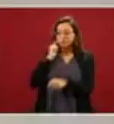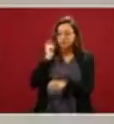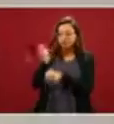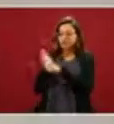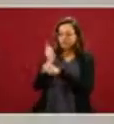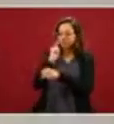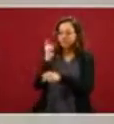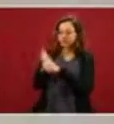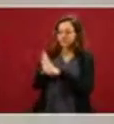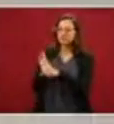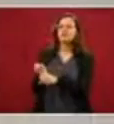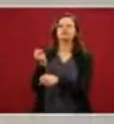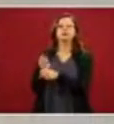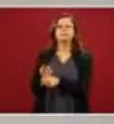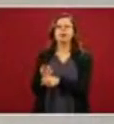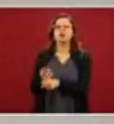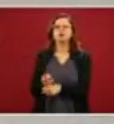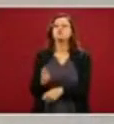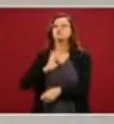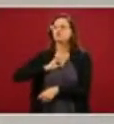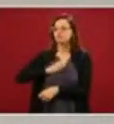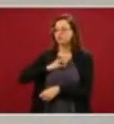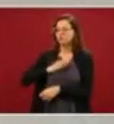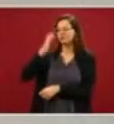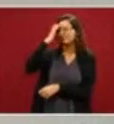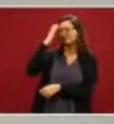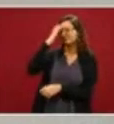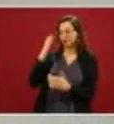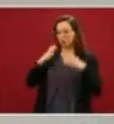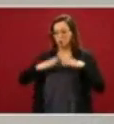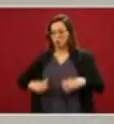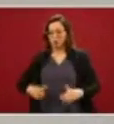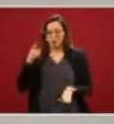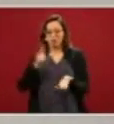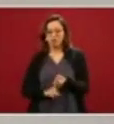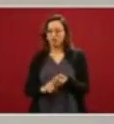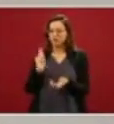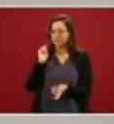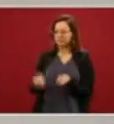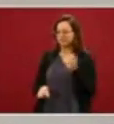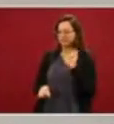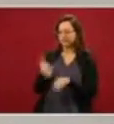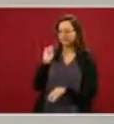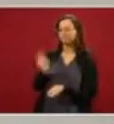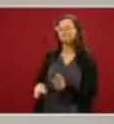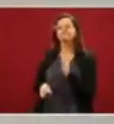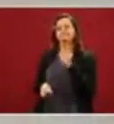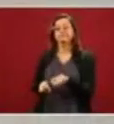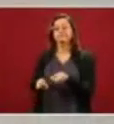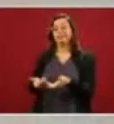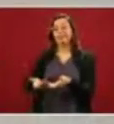identificar cómo funciona este virus al interior del cuerpo humano, cómo funciona este virus para